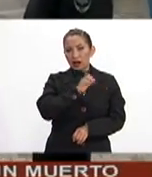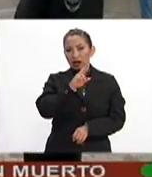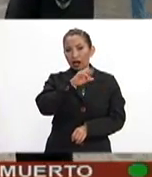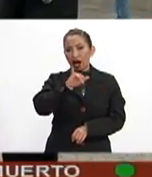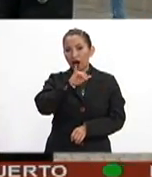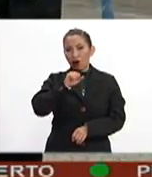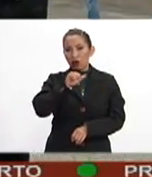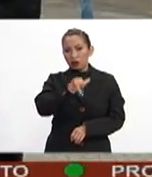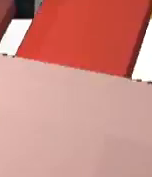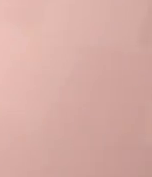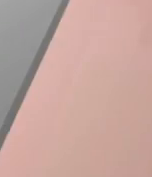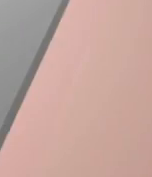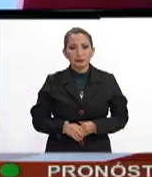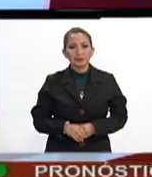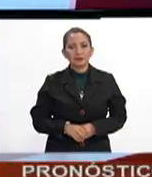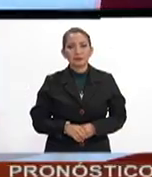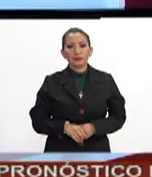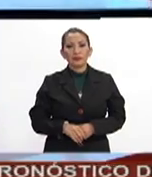Mariano Rajoy.